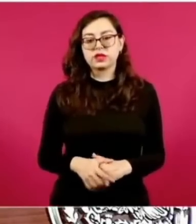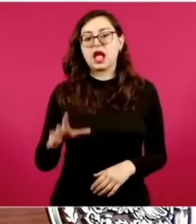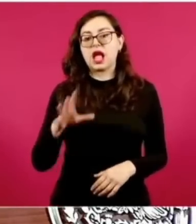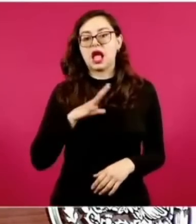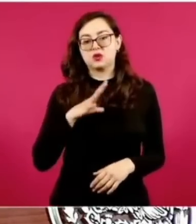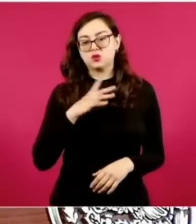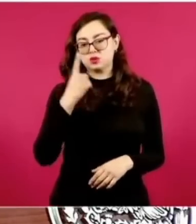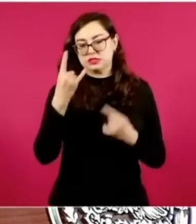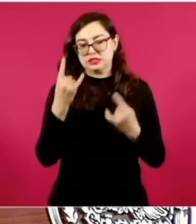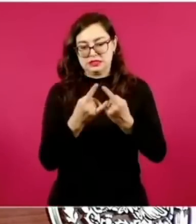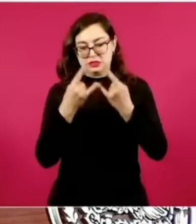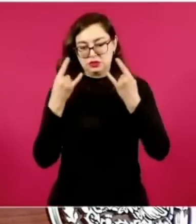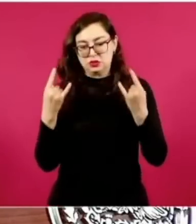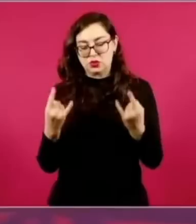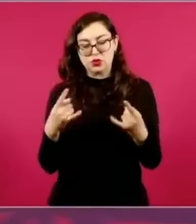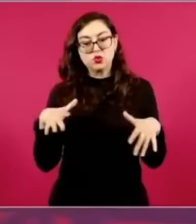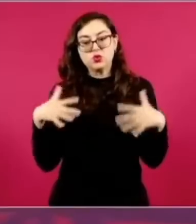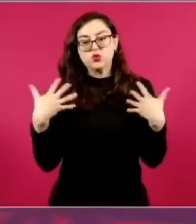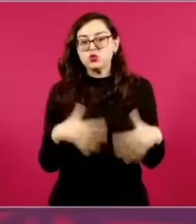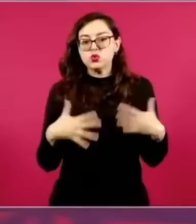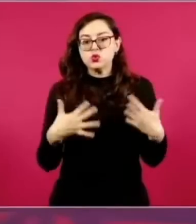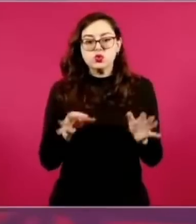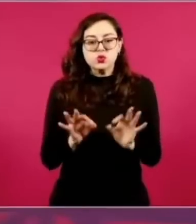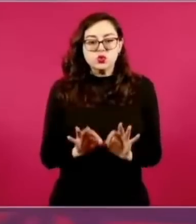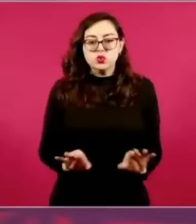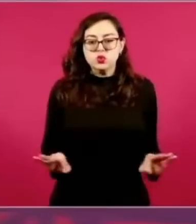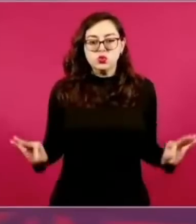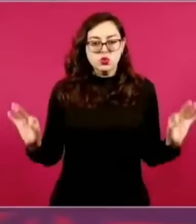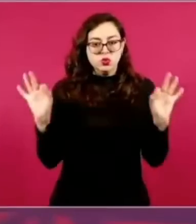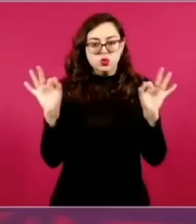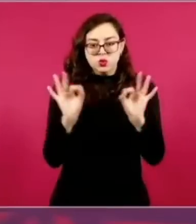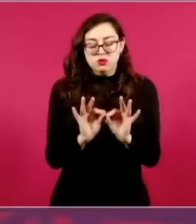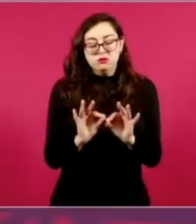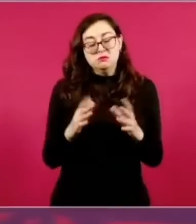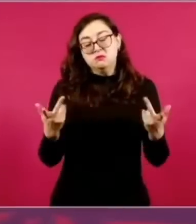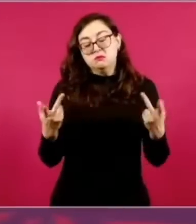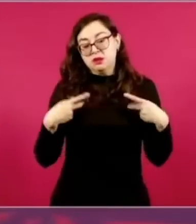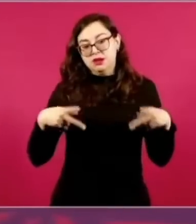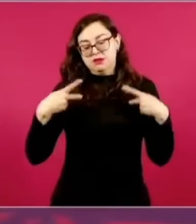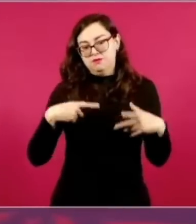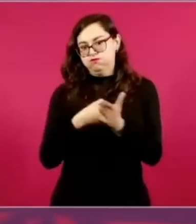excepcional en nuestro país de un héroe anónimo,